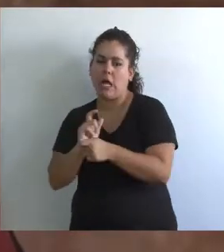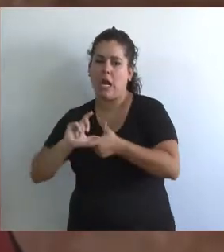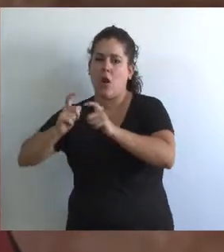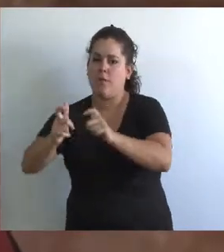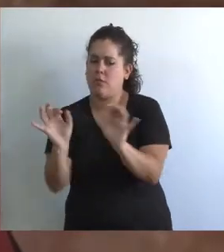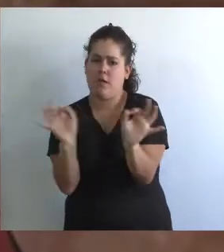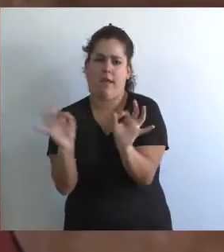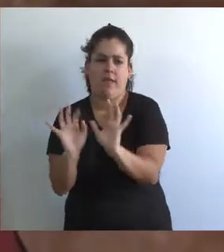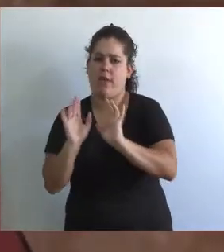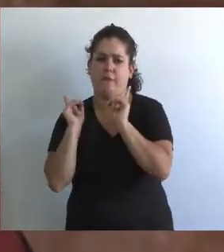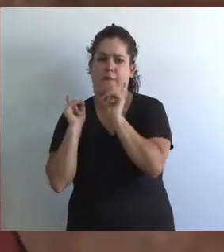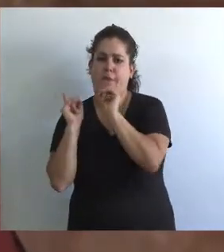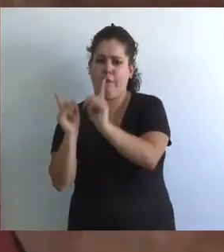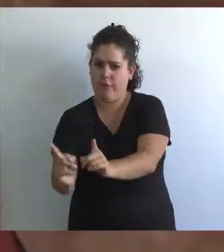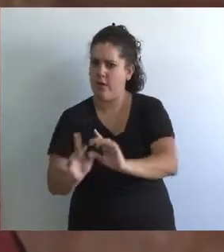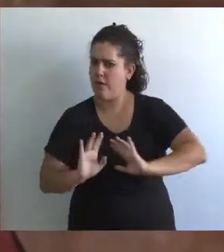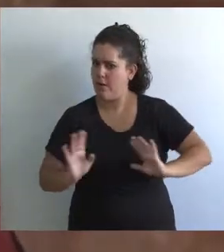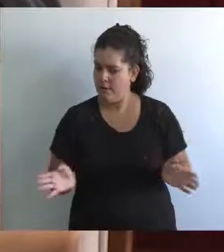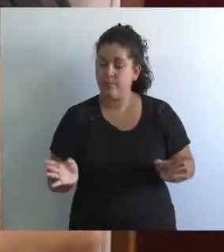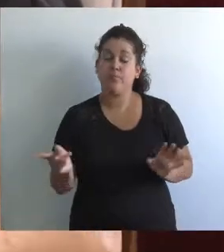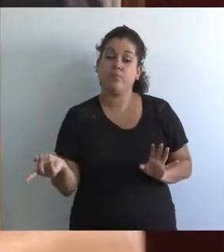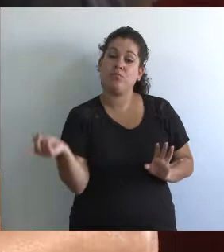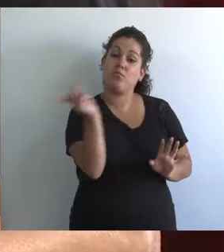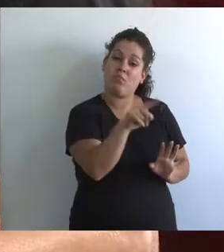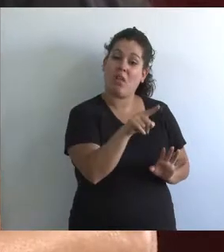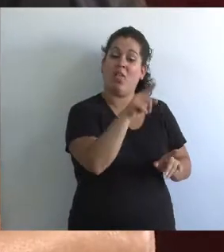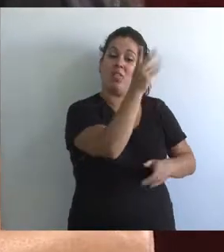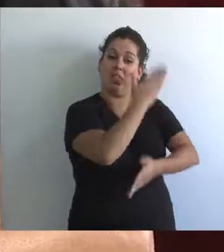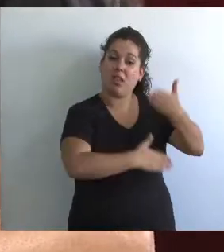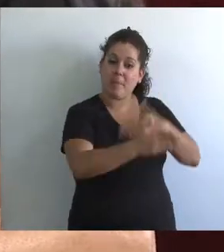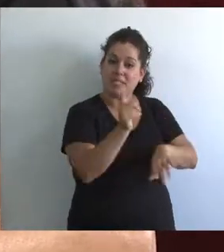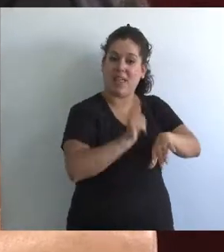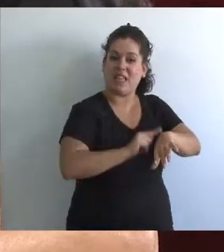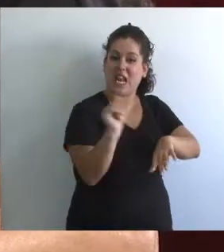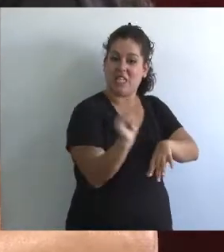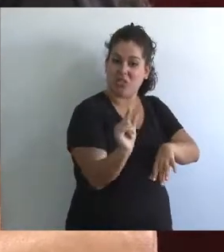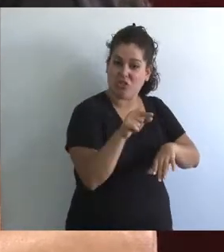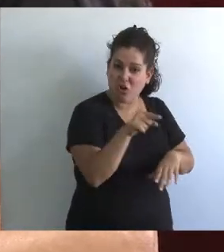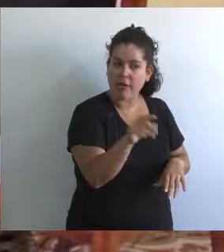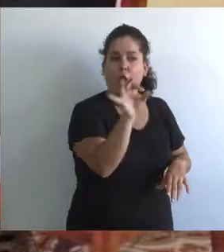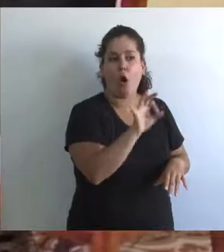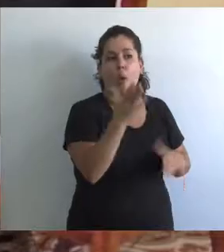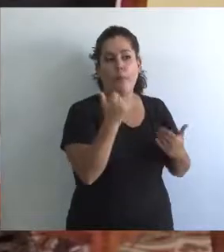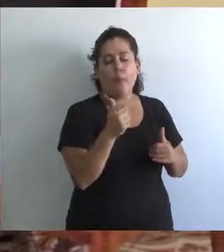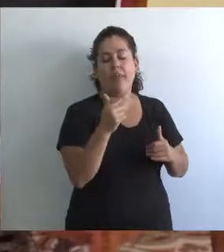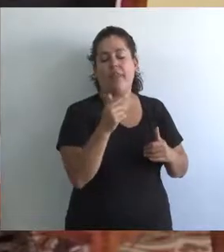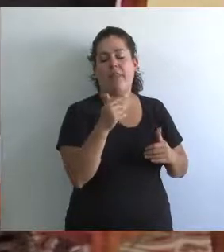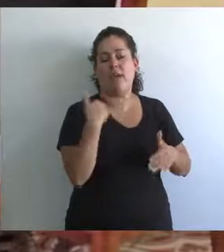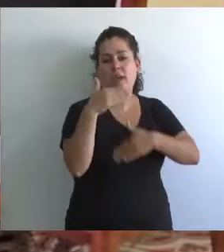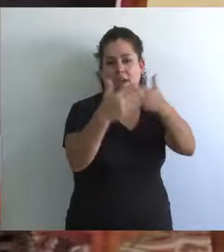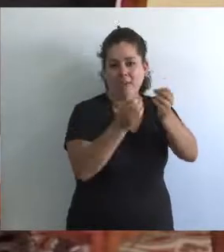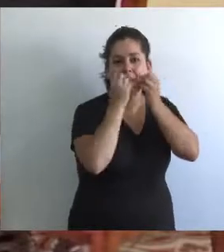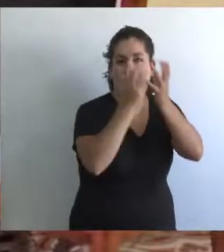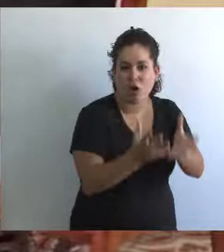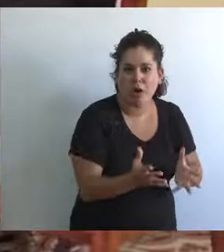ningún tipo de renovación ni de modificación. Y con respecto a las discapacidades transitorias o que pueden